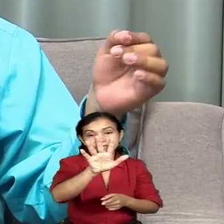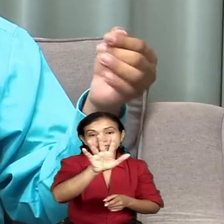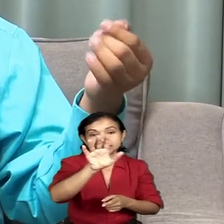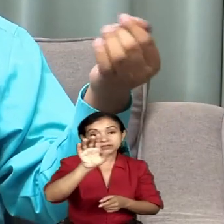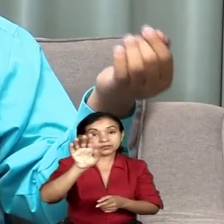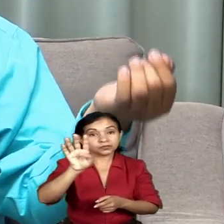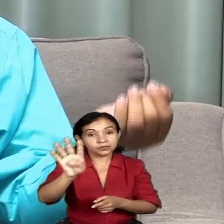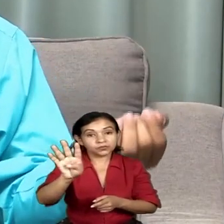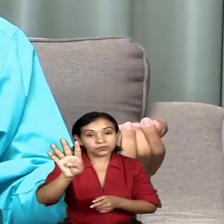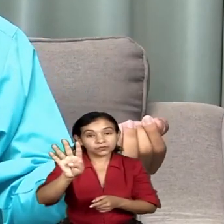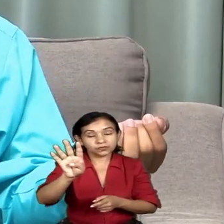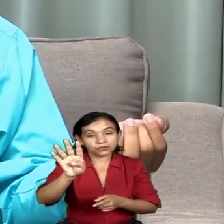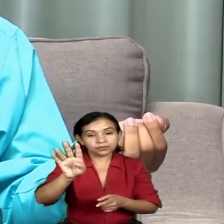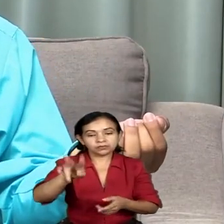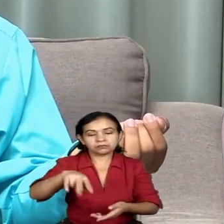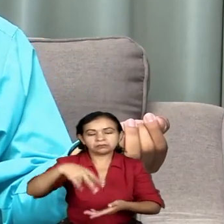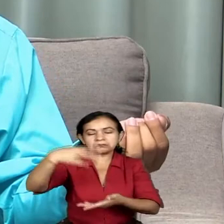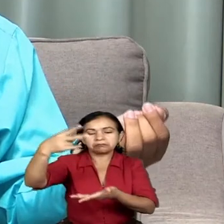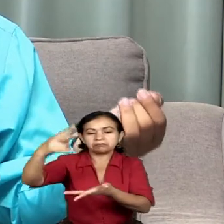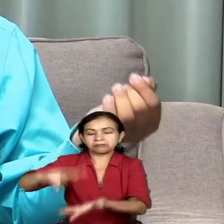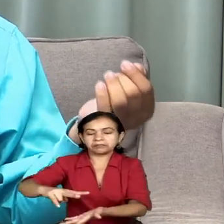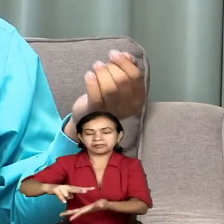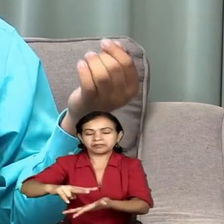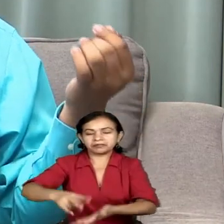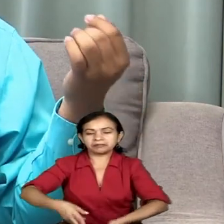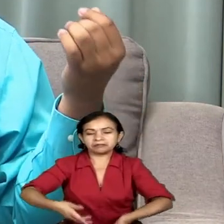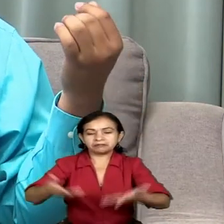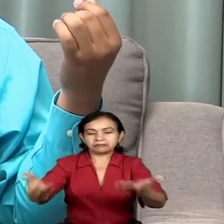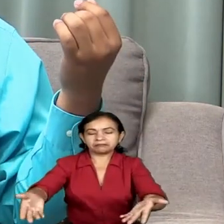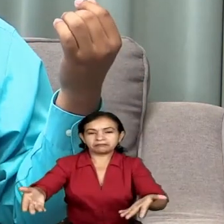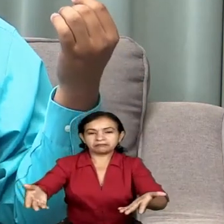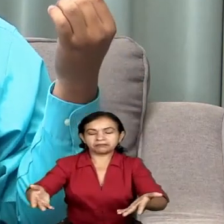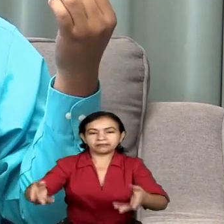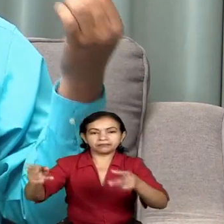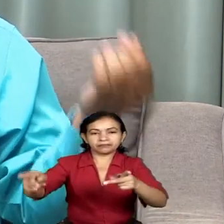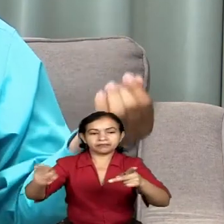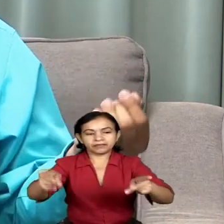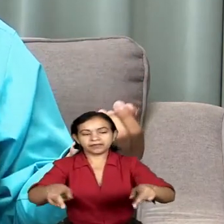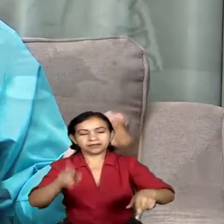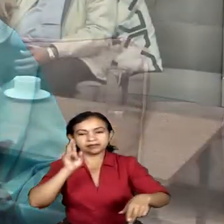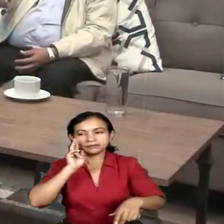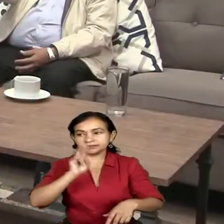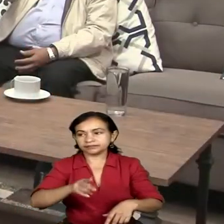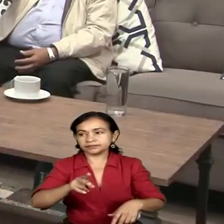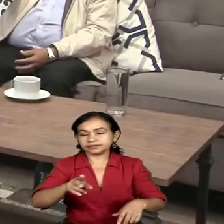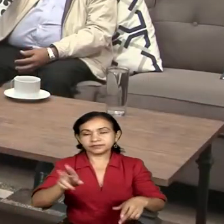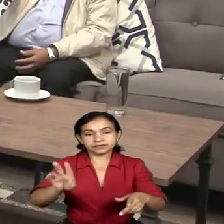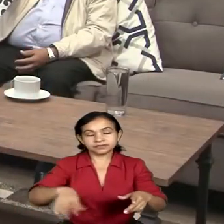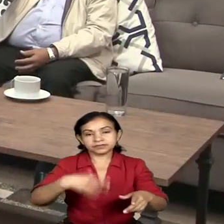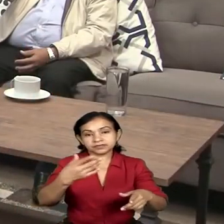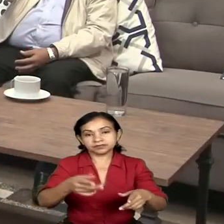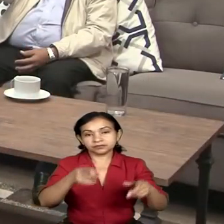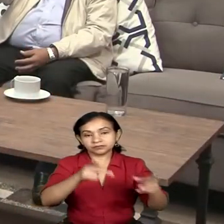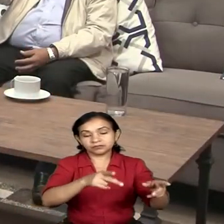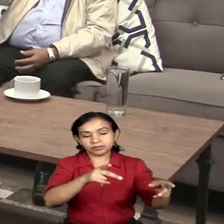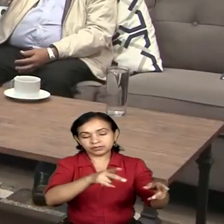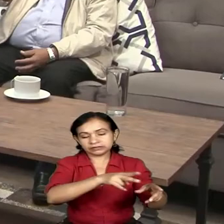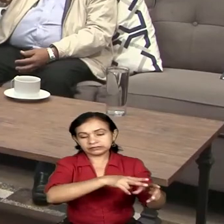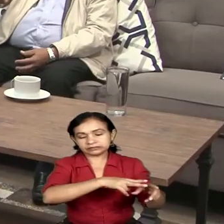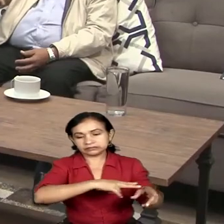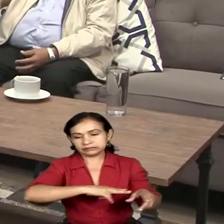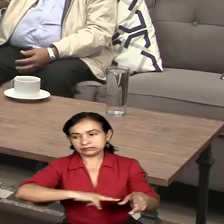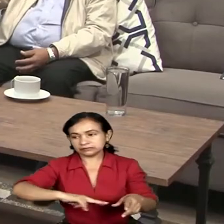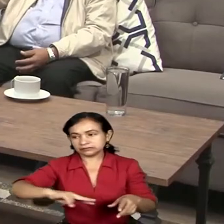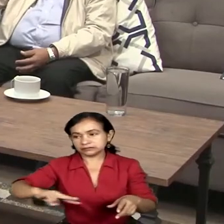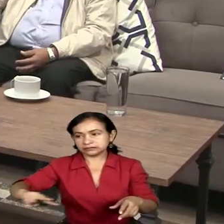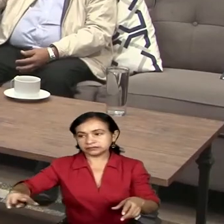fue expuesto el cadáver de Rigoberto como escarnio público, es decir. Y fue arrastrado por todo el salón. Y